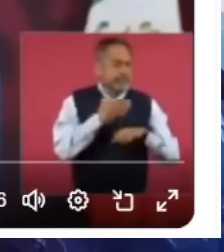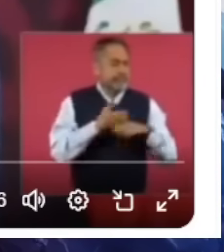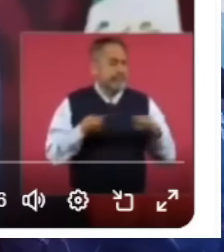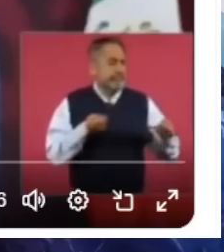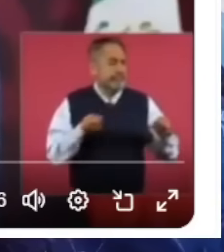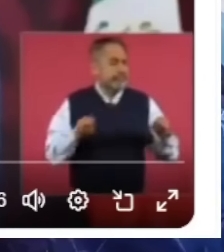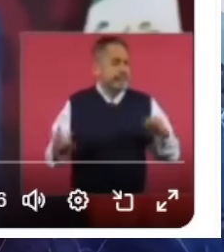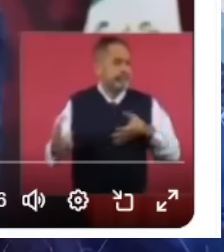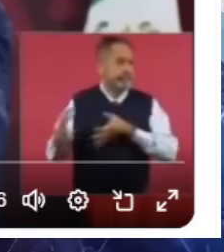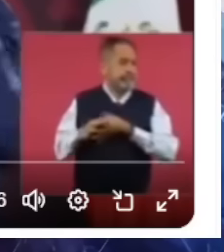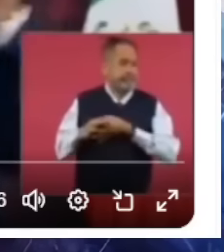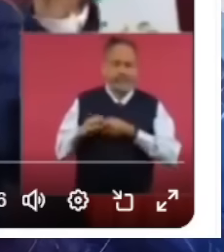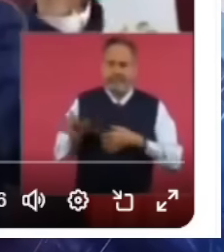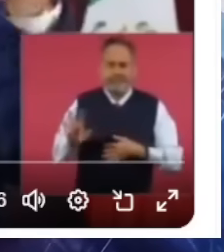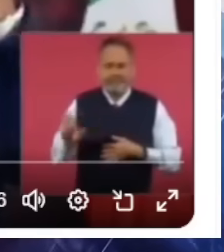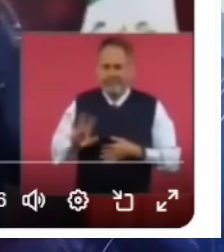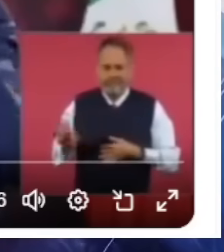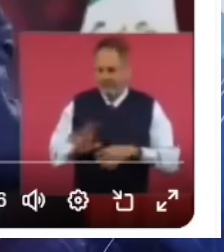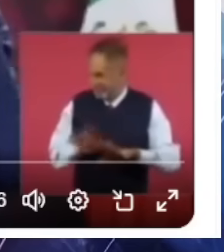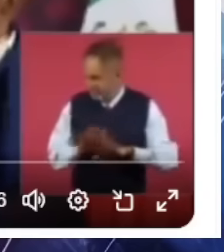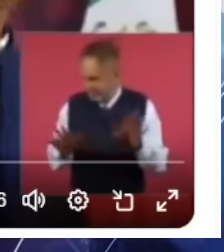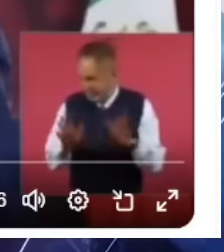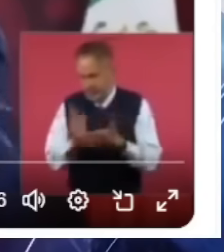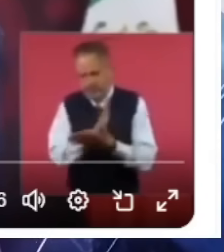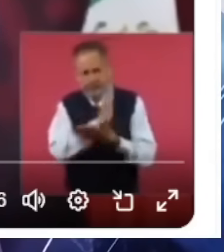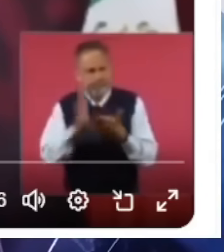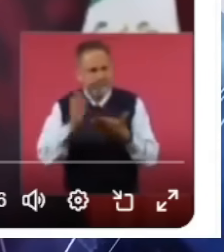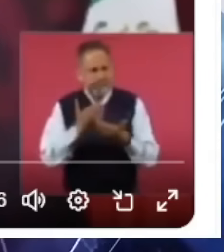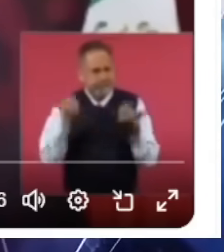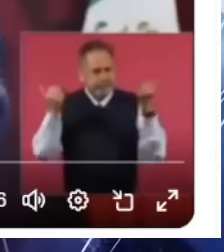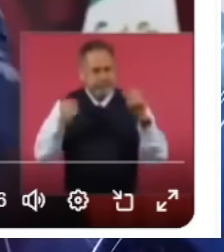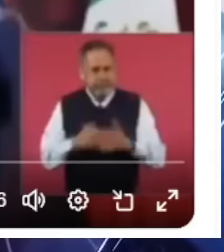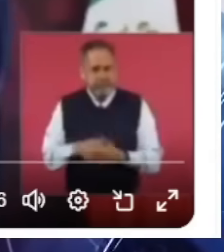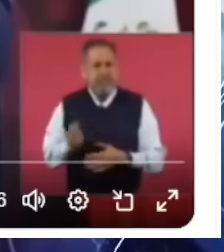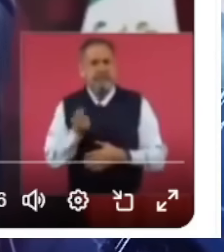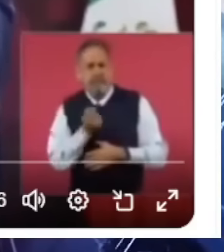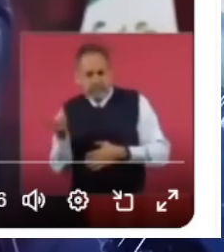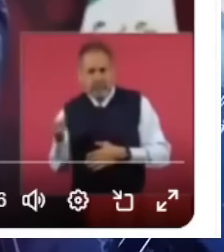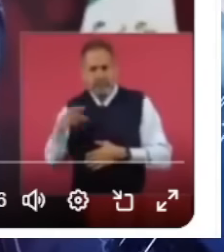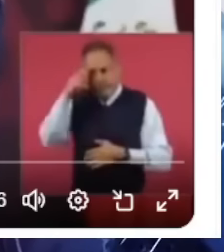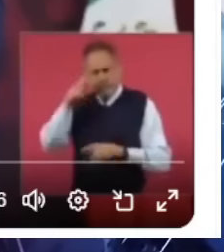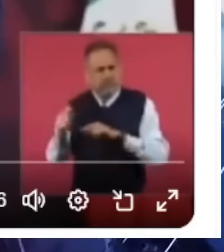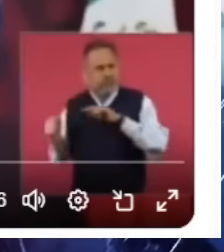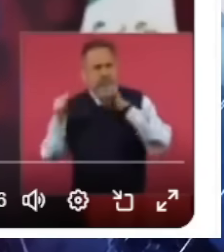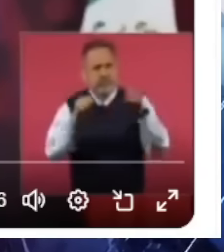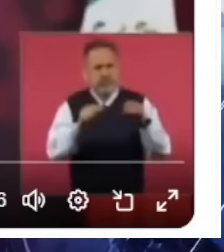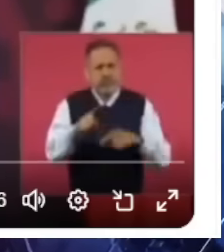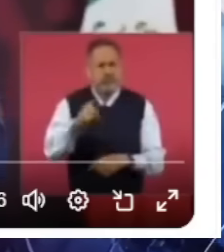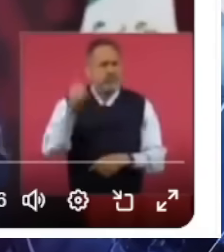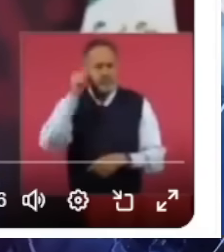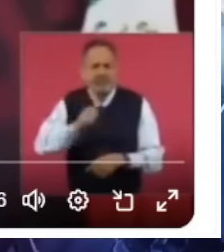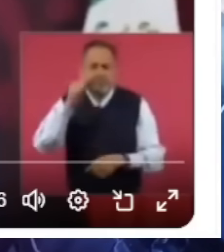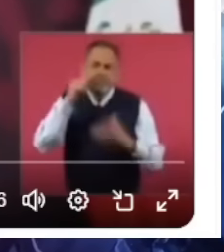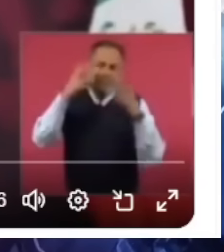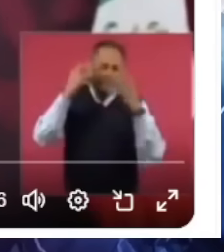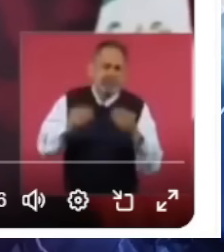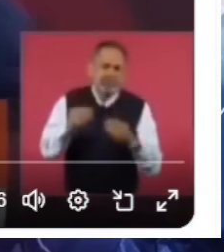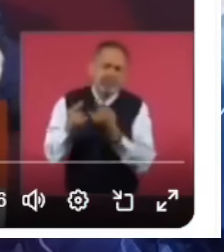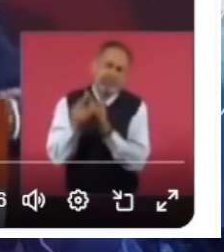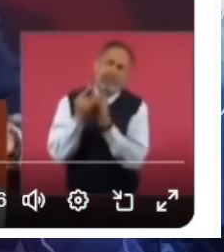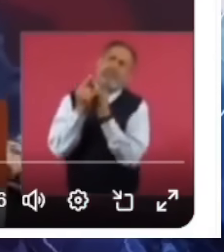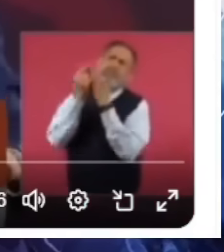asociado aún cuando este hay algunos mexicanos y además siempre ha habido en